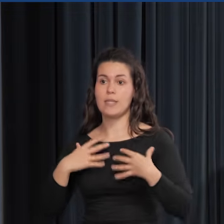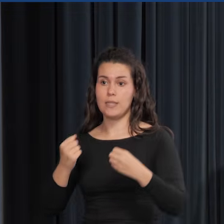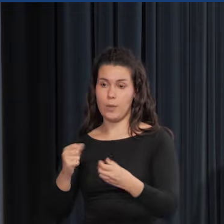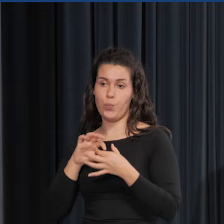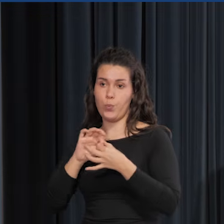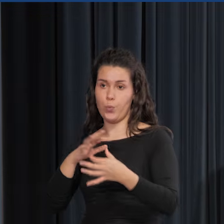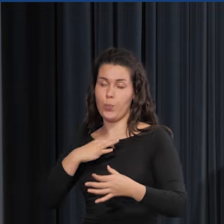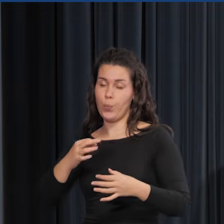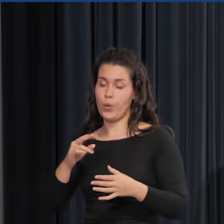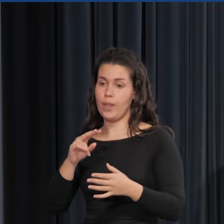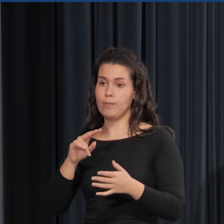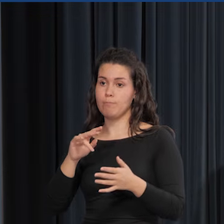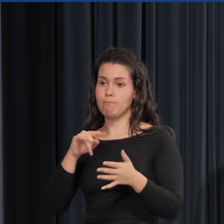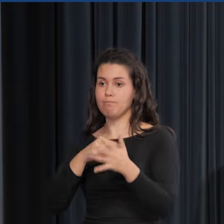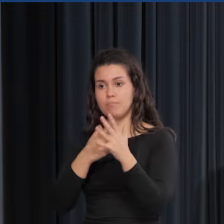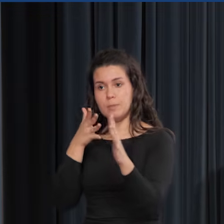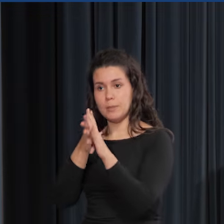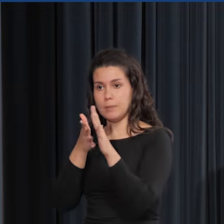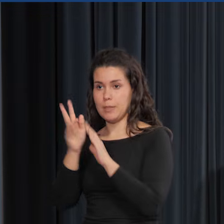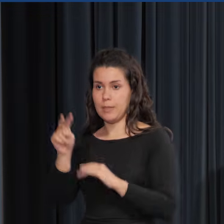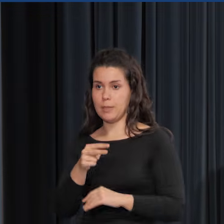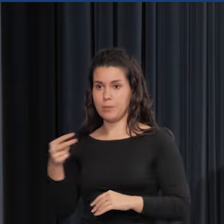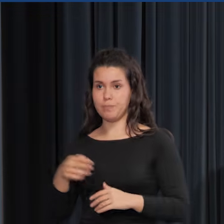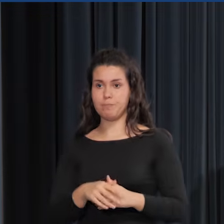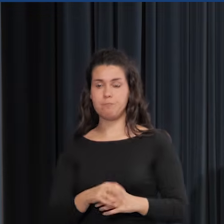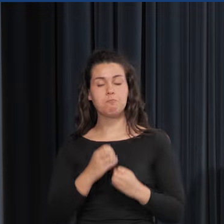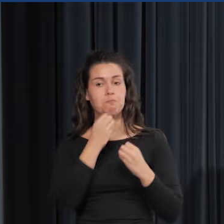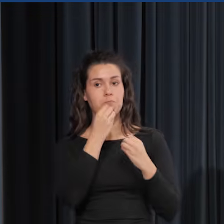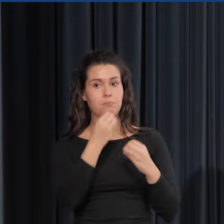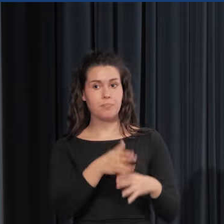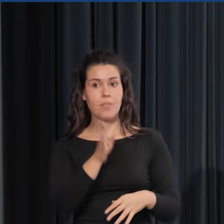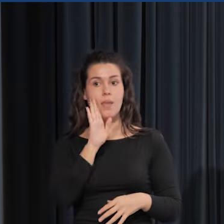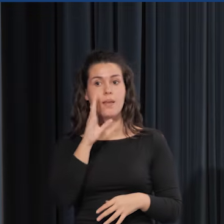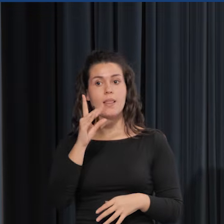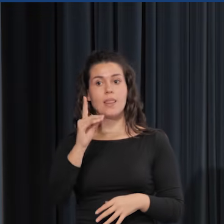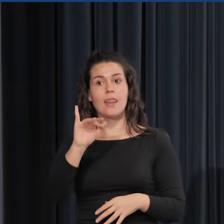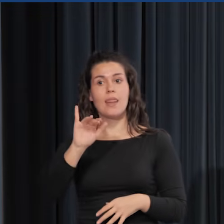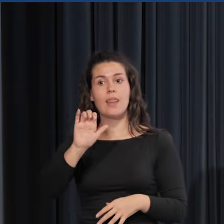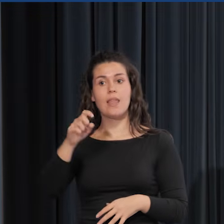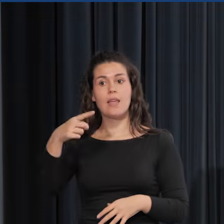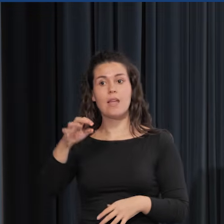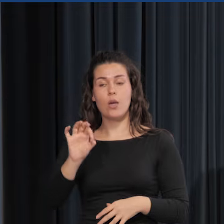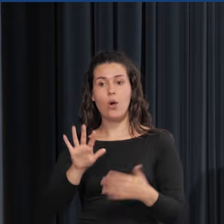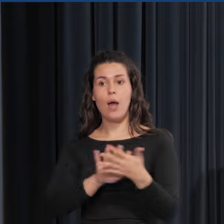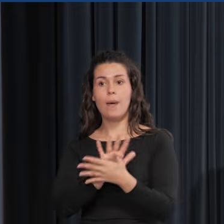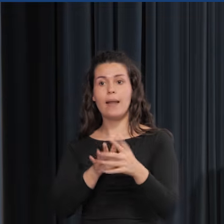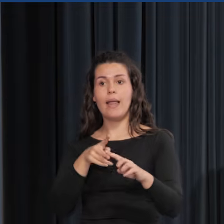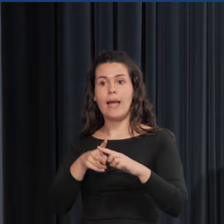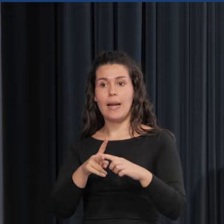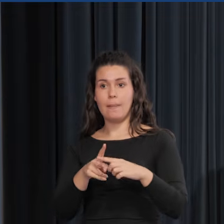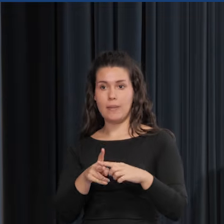con respecto a otras herramientas, como has mencionado, Diego, antes, la herramienta BIM,